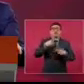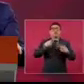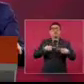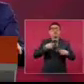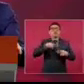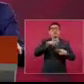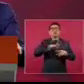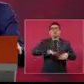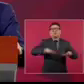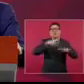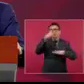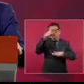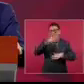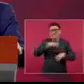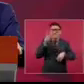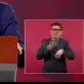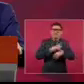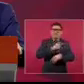empobreciéndolos.